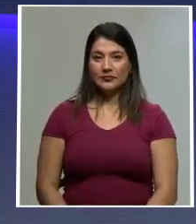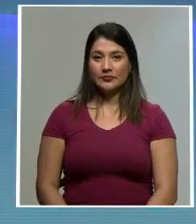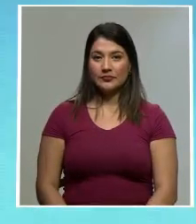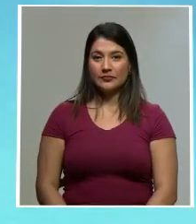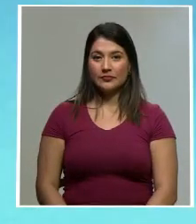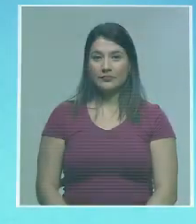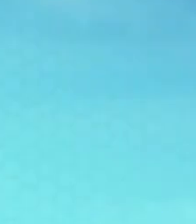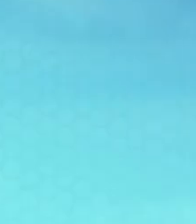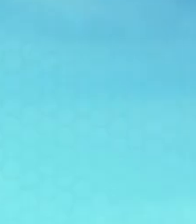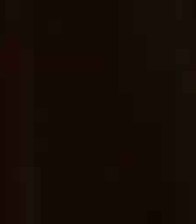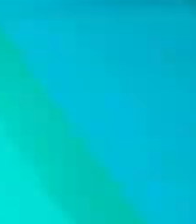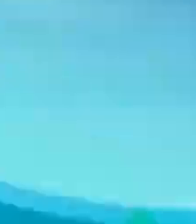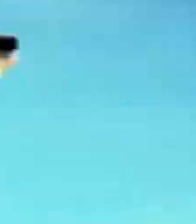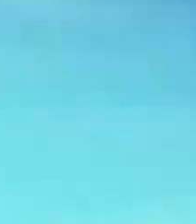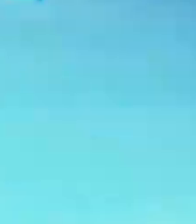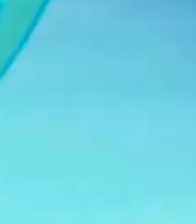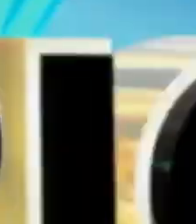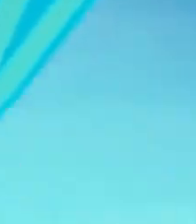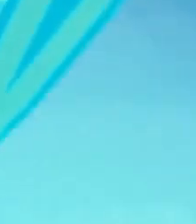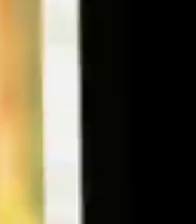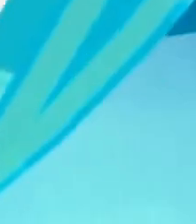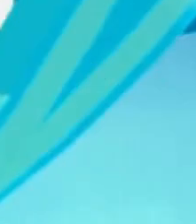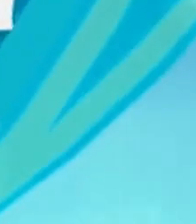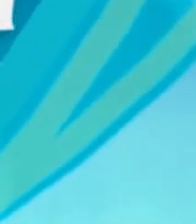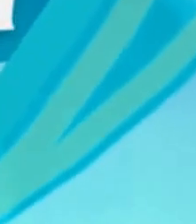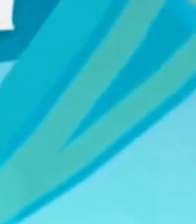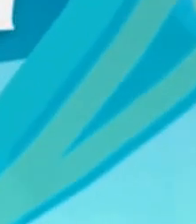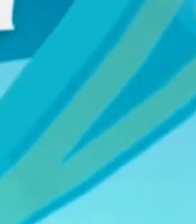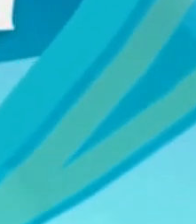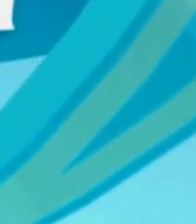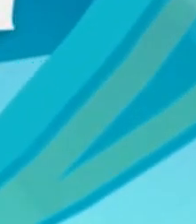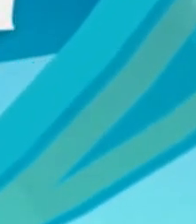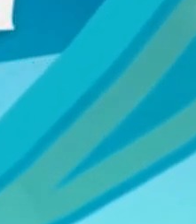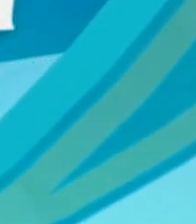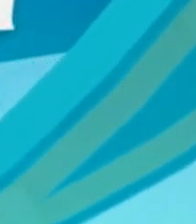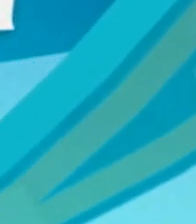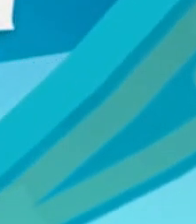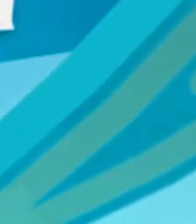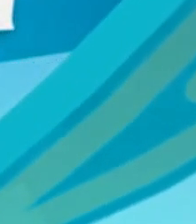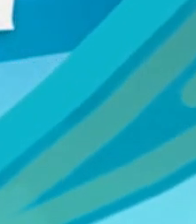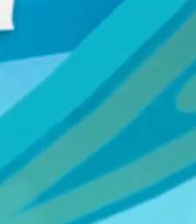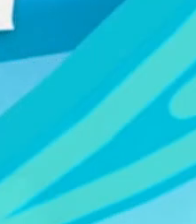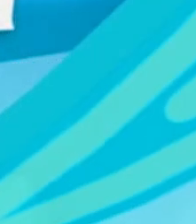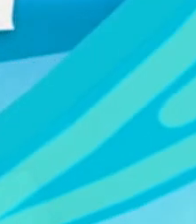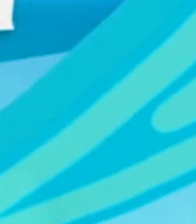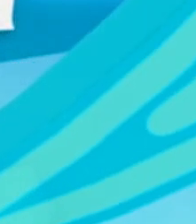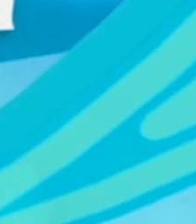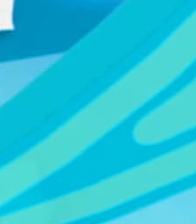AIA presentó Conversaciones con Ernesto Rivera.